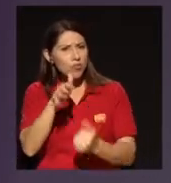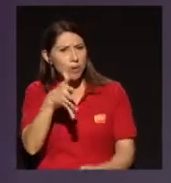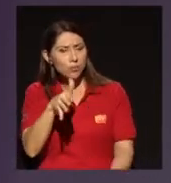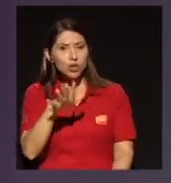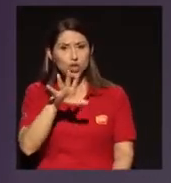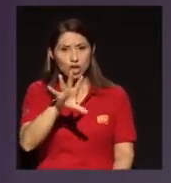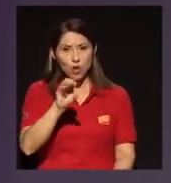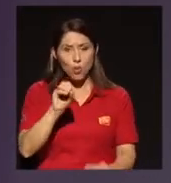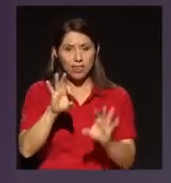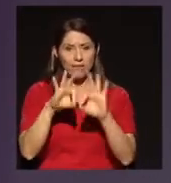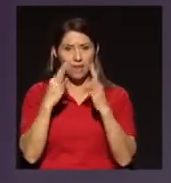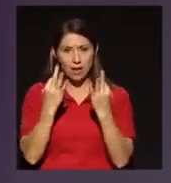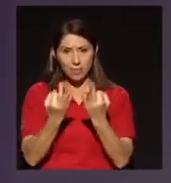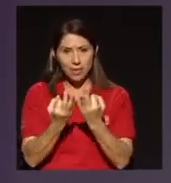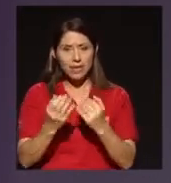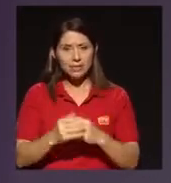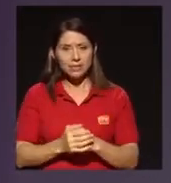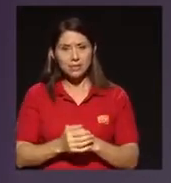familias,